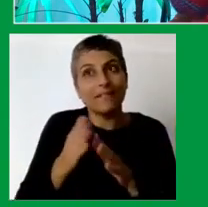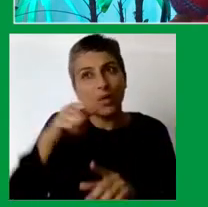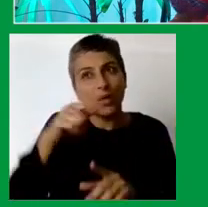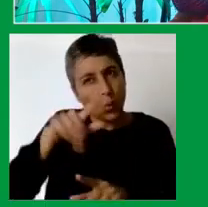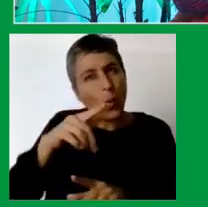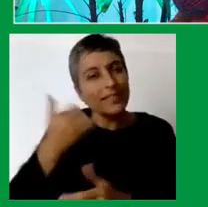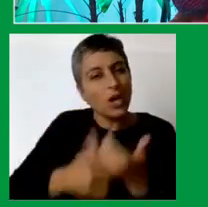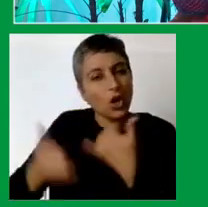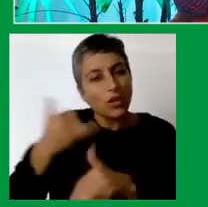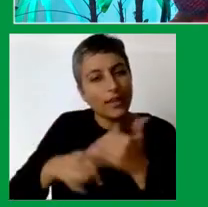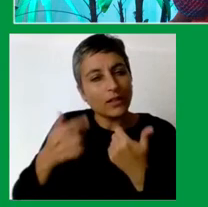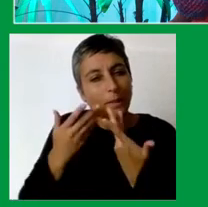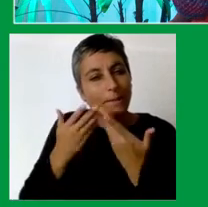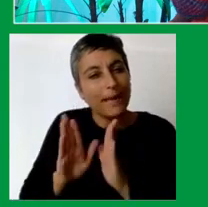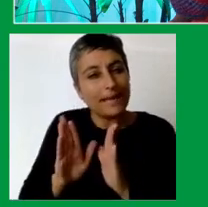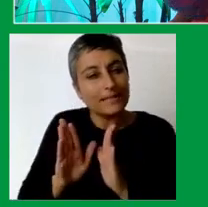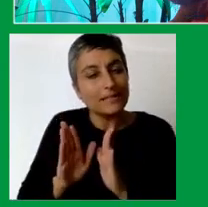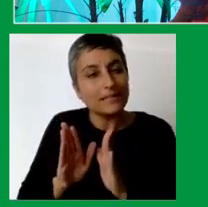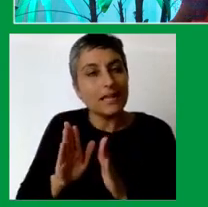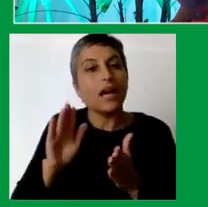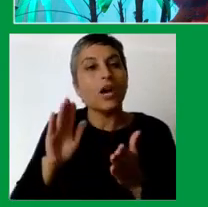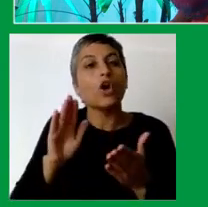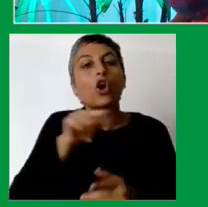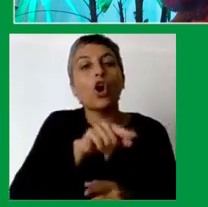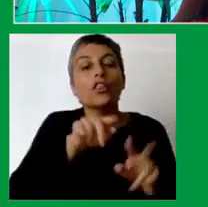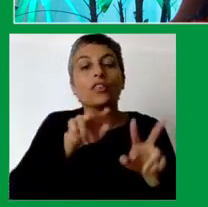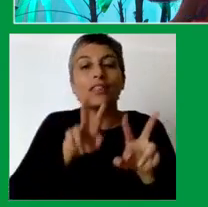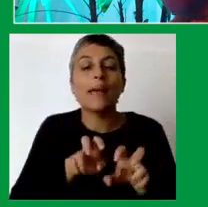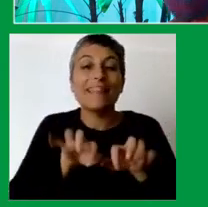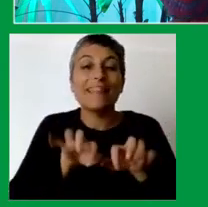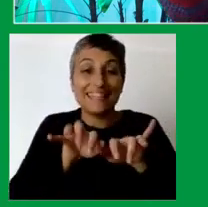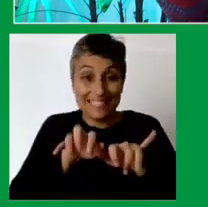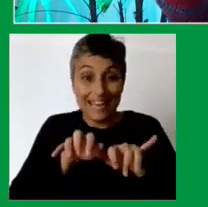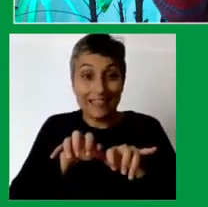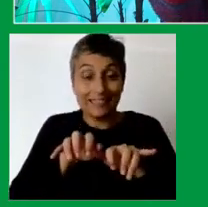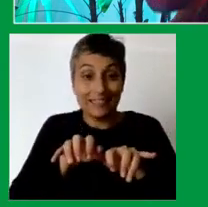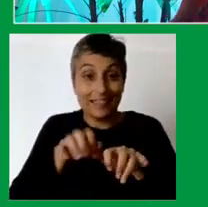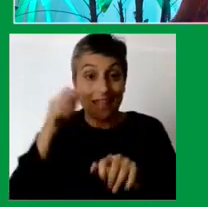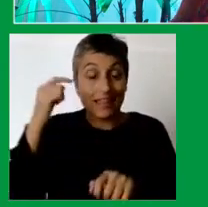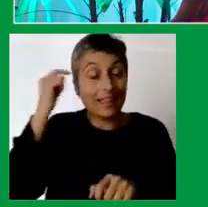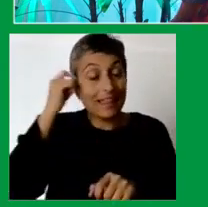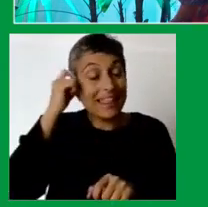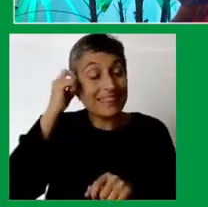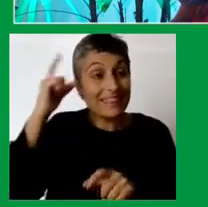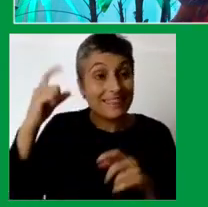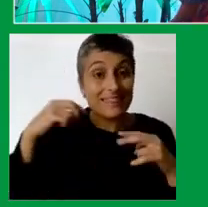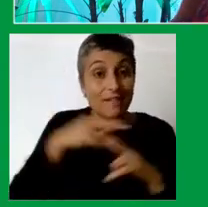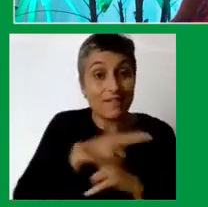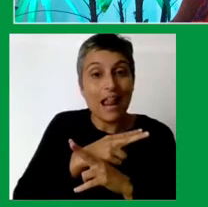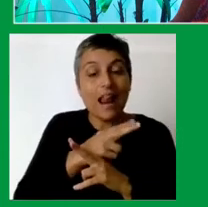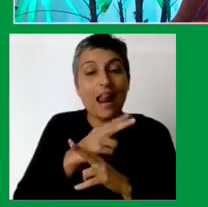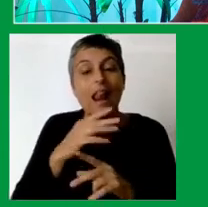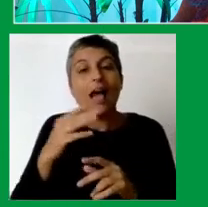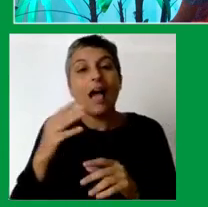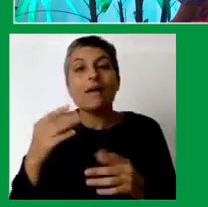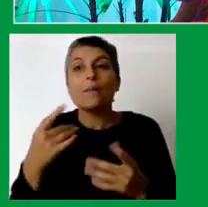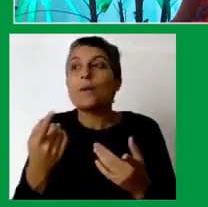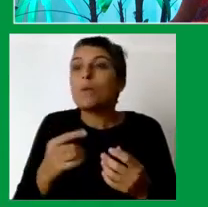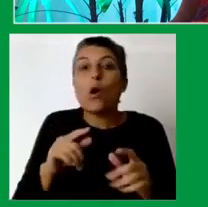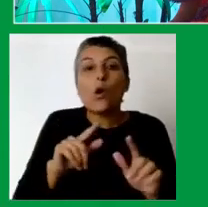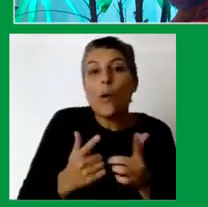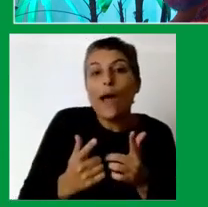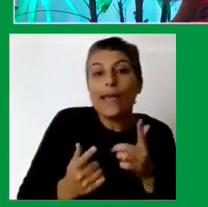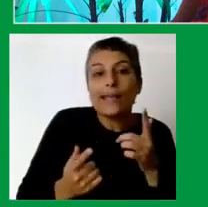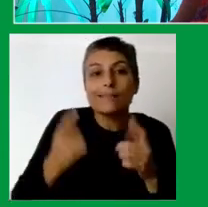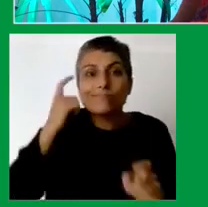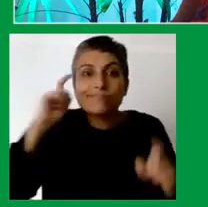con los chats de inteligencia artificial, nos traen esto de, bueno, que también vos traías, ¿no? La pérdida de creatividad, ¿dónde está puesto